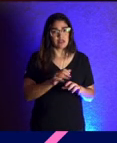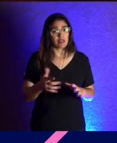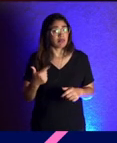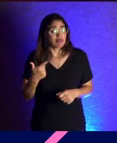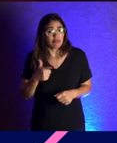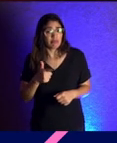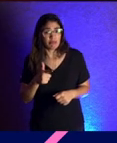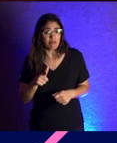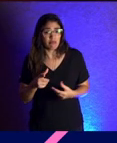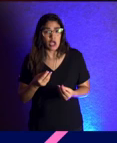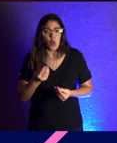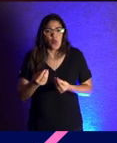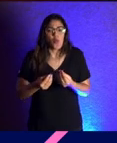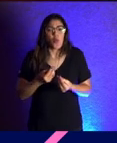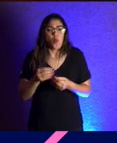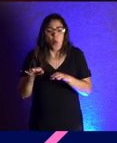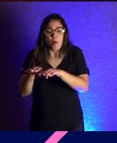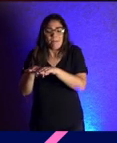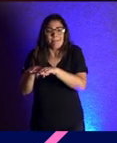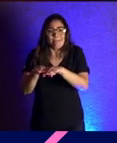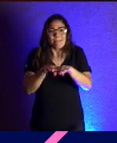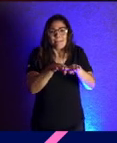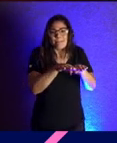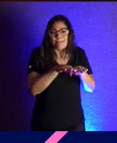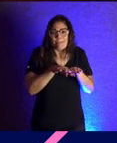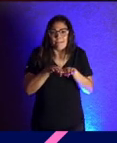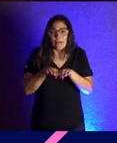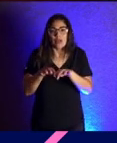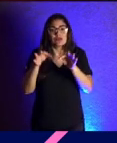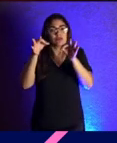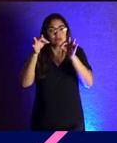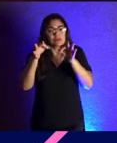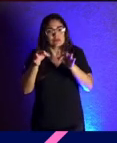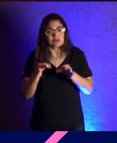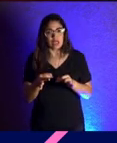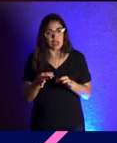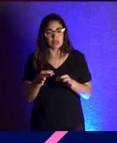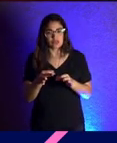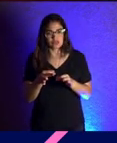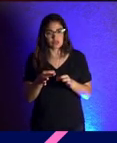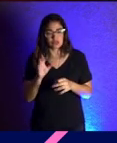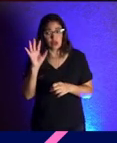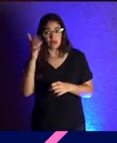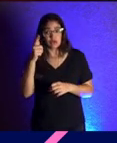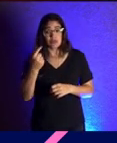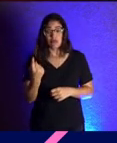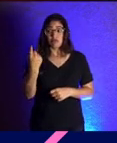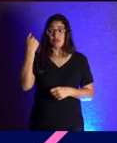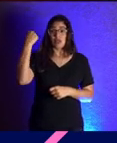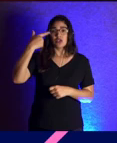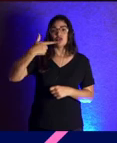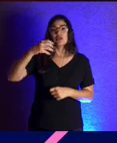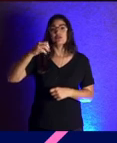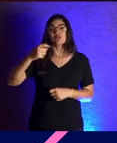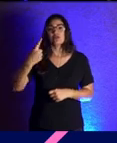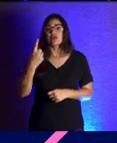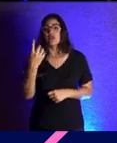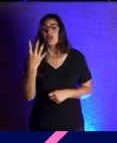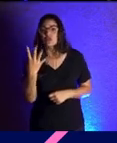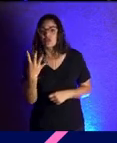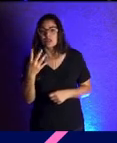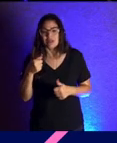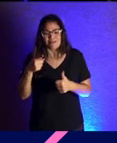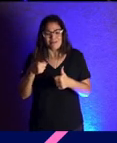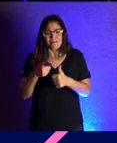patrones, como patrones que se tenían incluso desde 2014, cuando se dio otra invasión, otro conflicto, pues